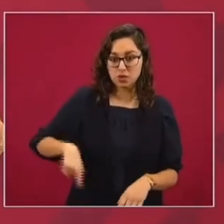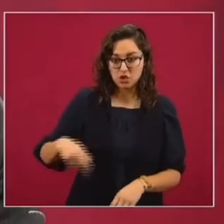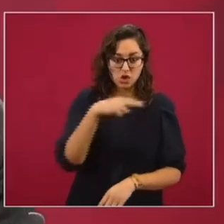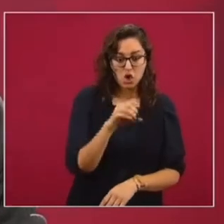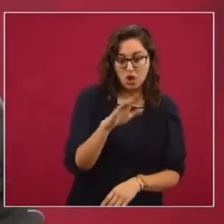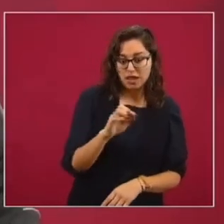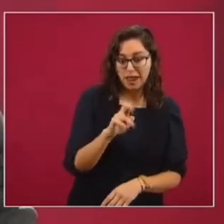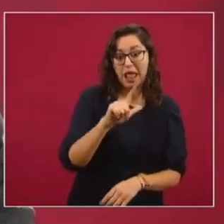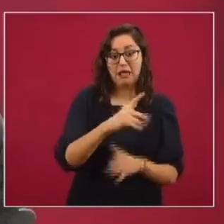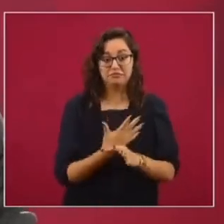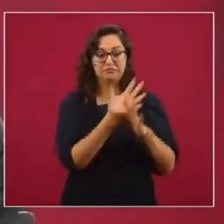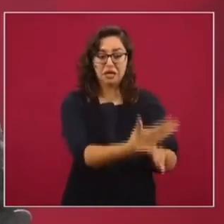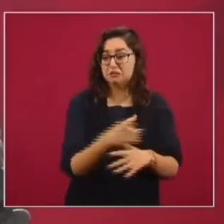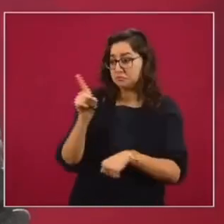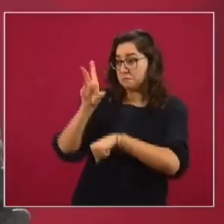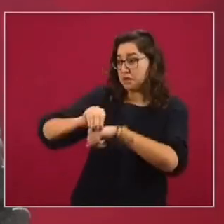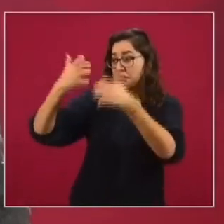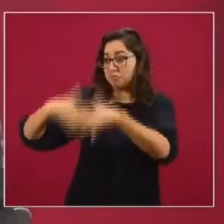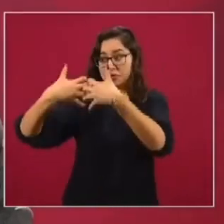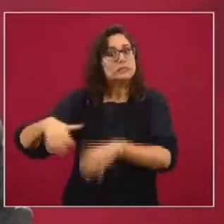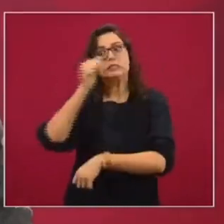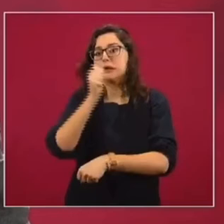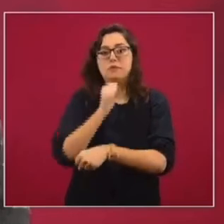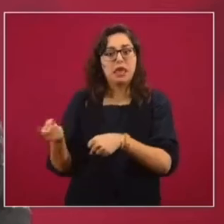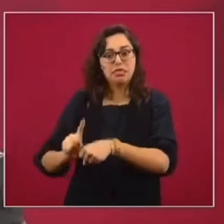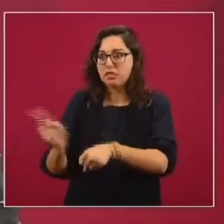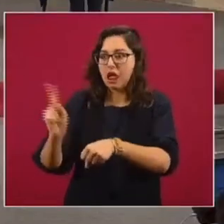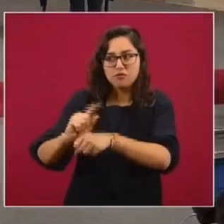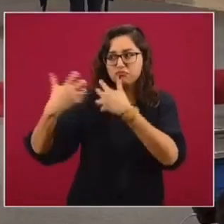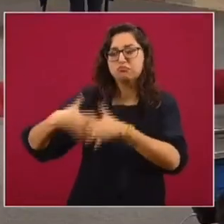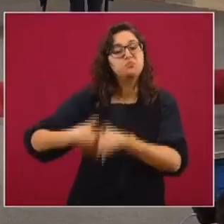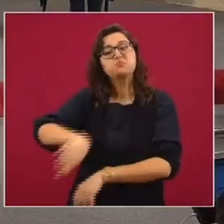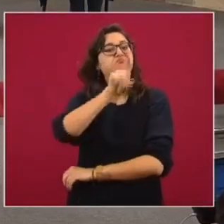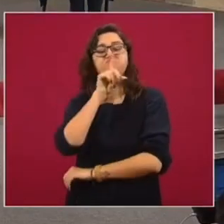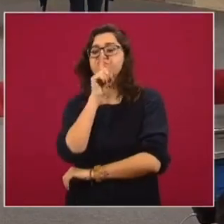permanentemente, solo lo hagan en tiempos